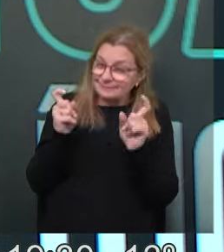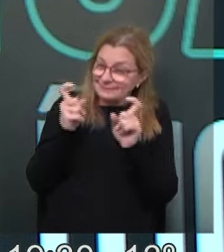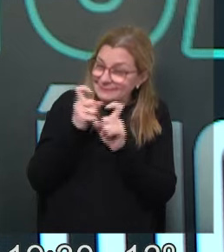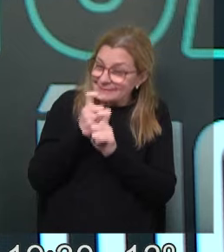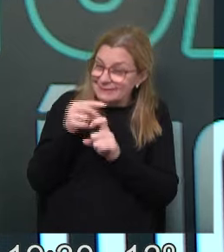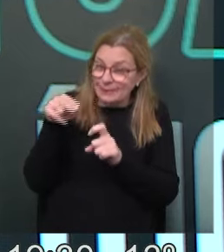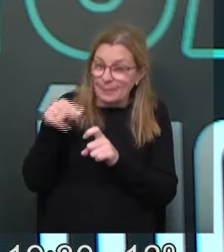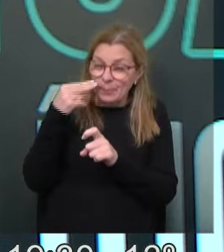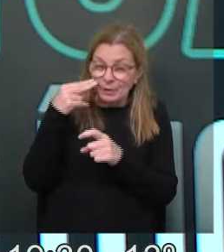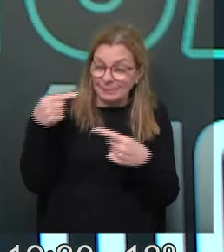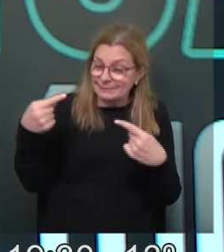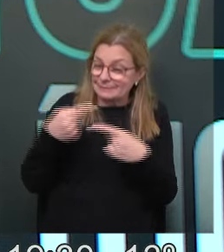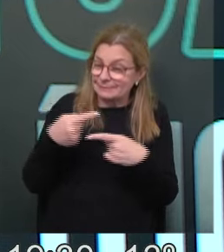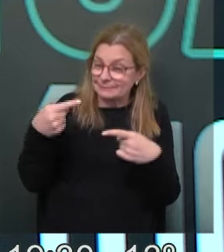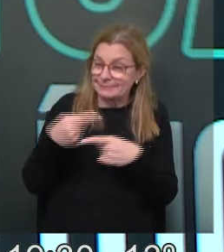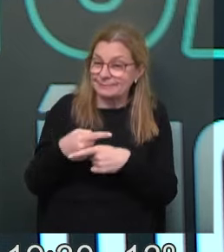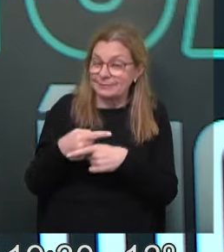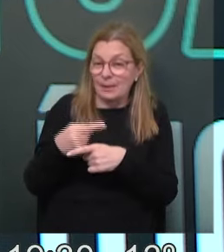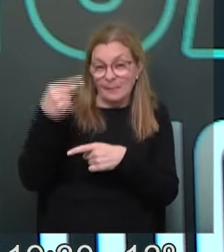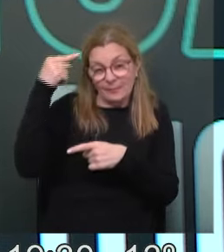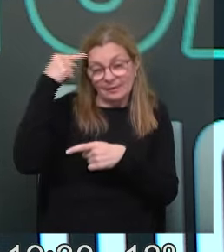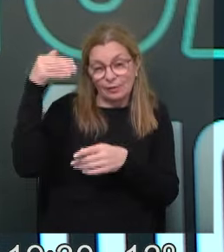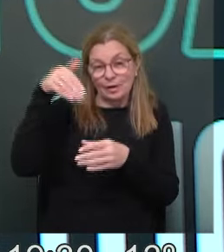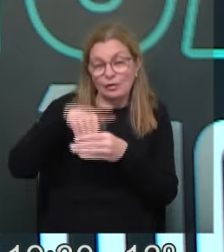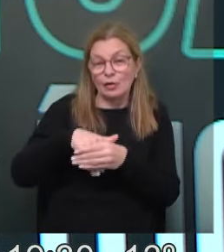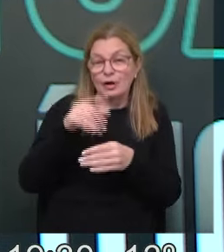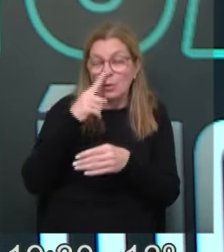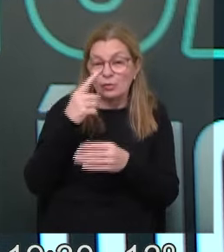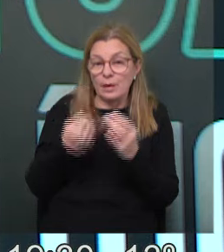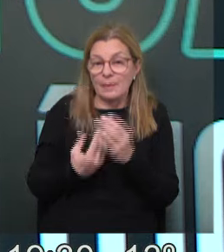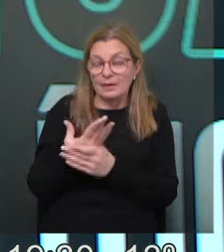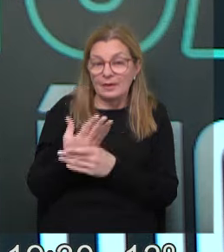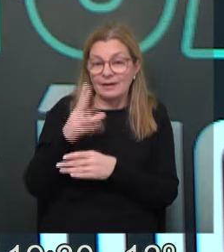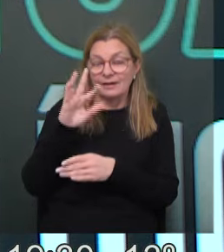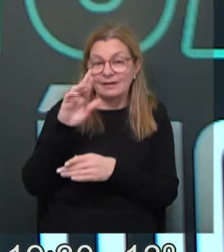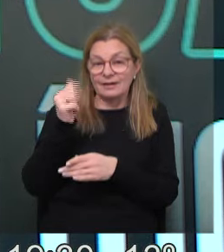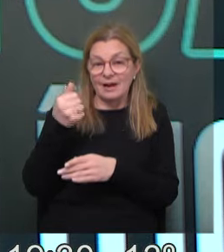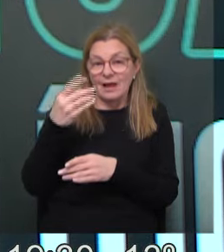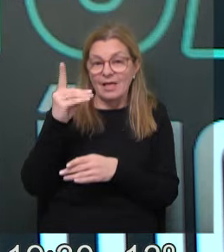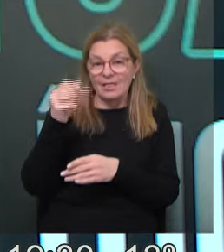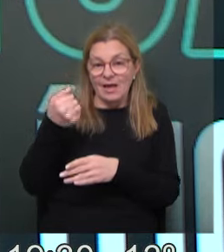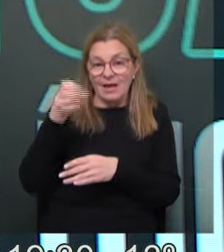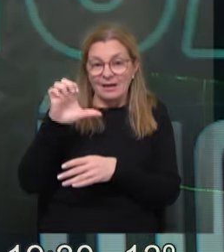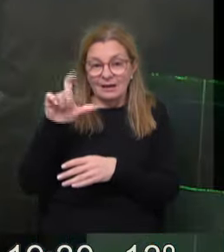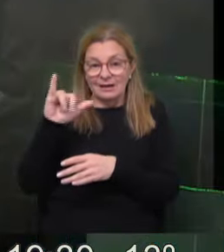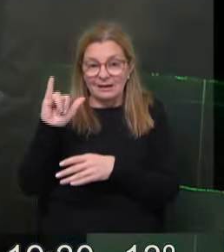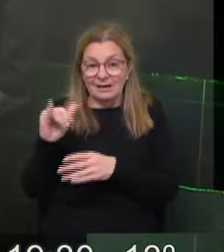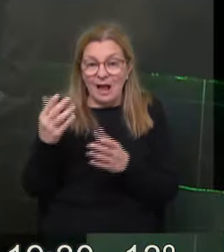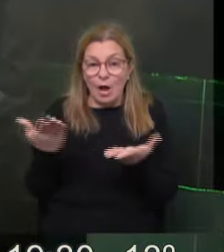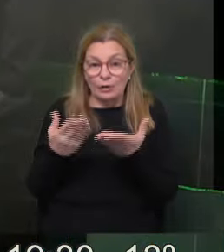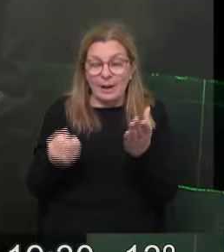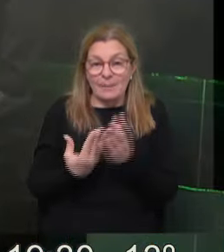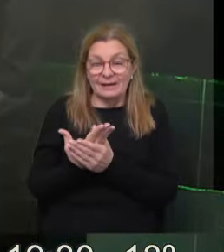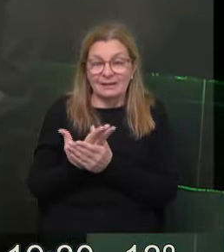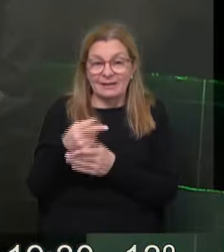un poco ese enfrentamiento incluso de Cara a las elecciones internas donde aparece radaelli liderando olo y ahora aparece este